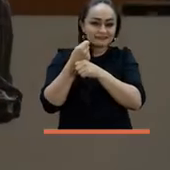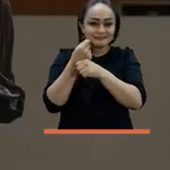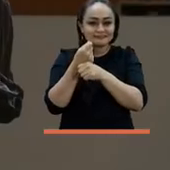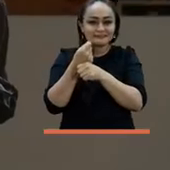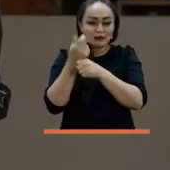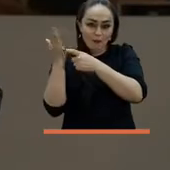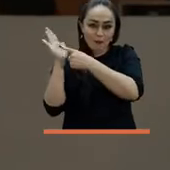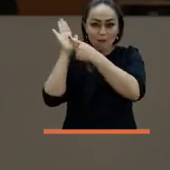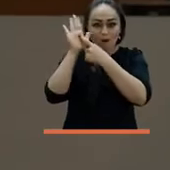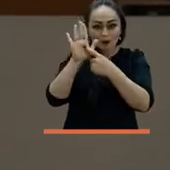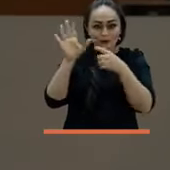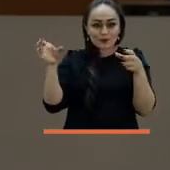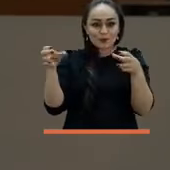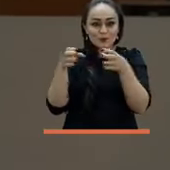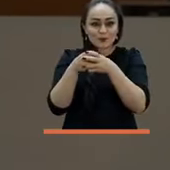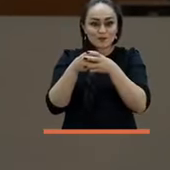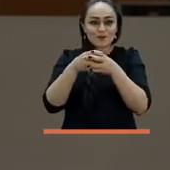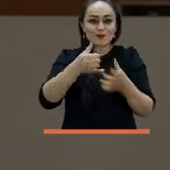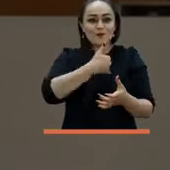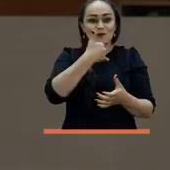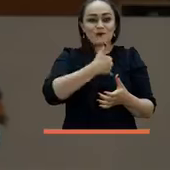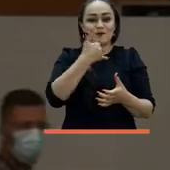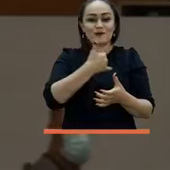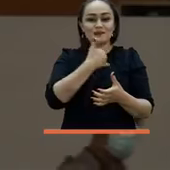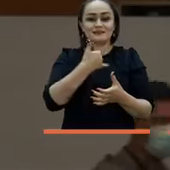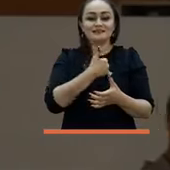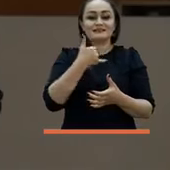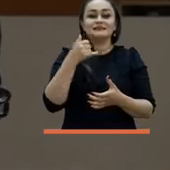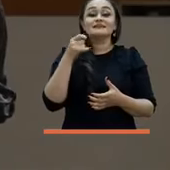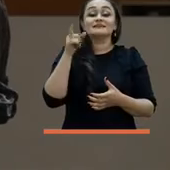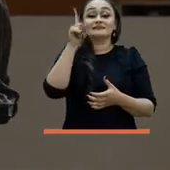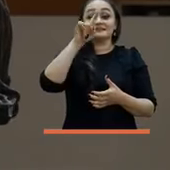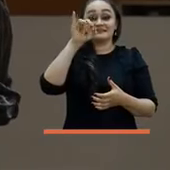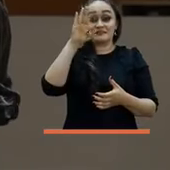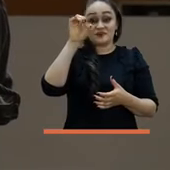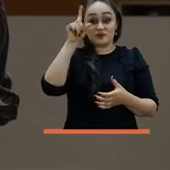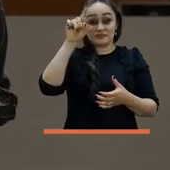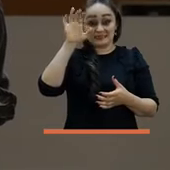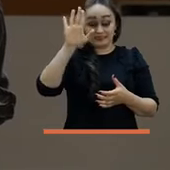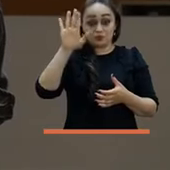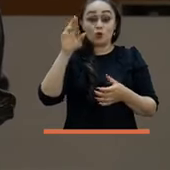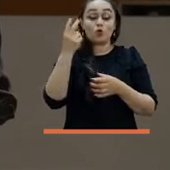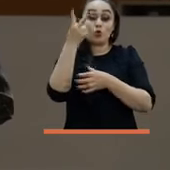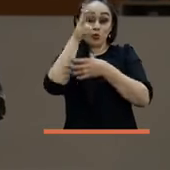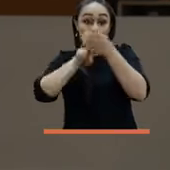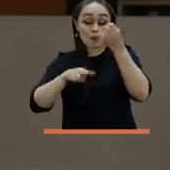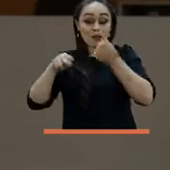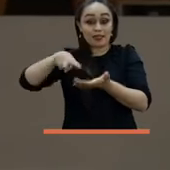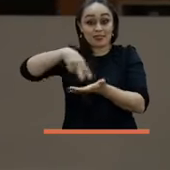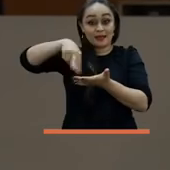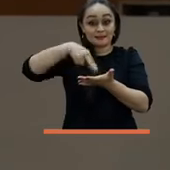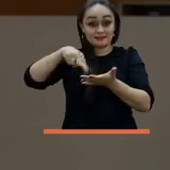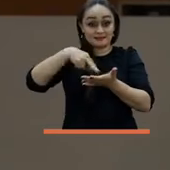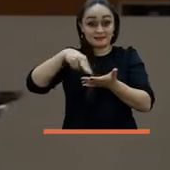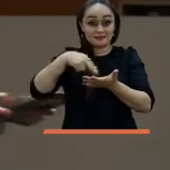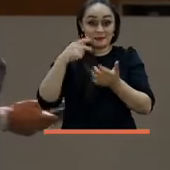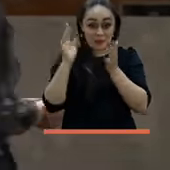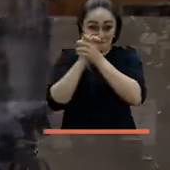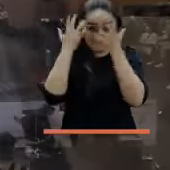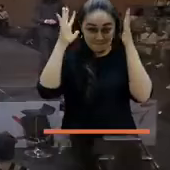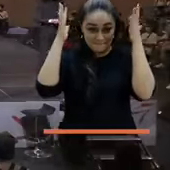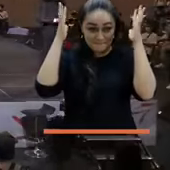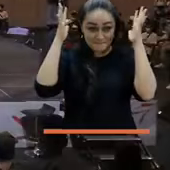de la agrupación juvenil simbiosis tubo de danza contemporánea un aplauso por favor